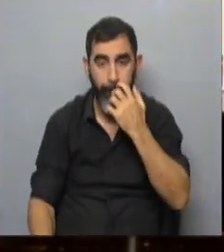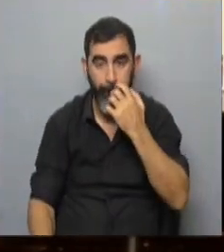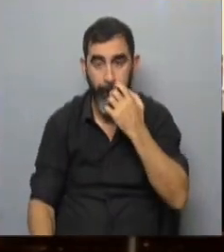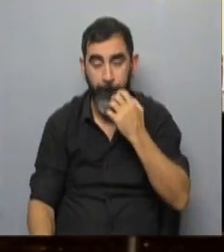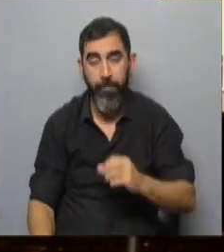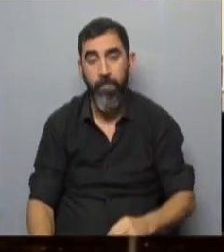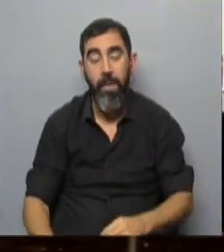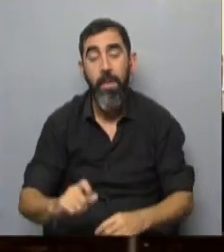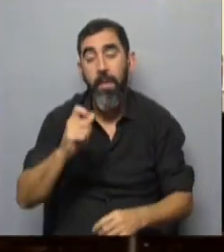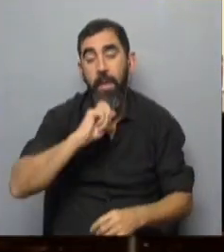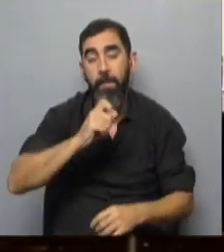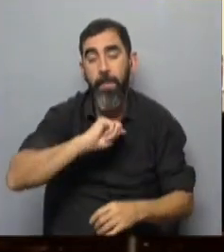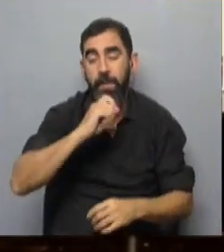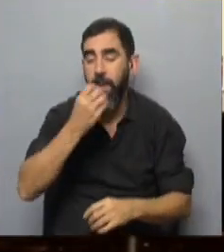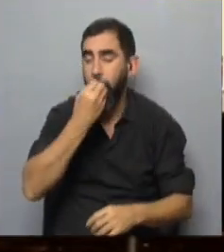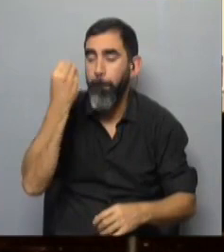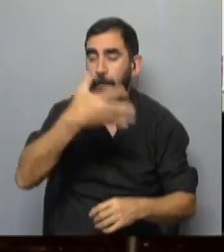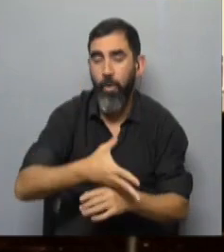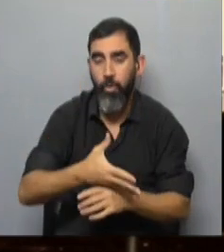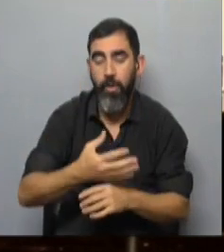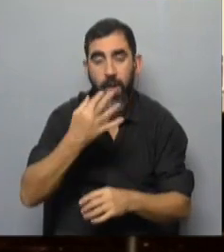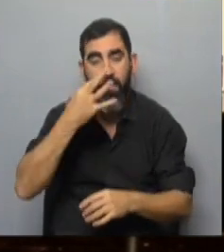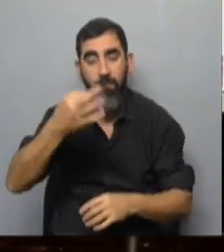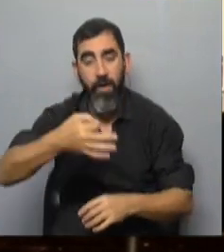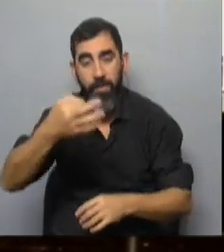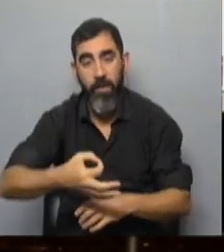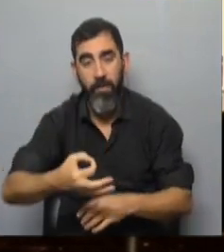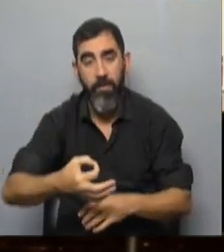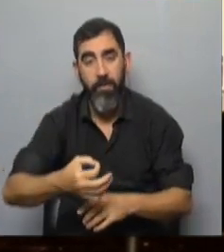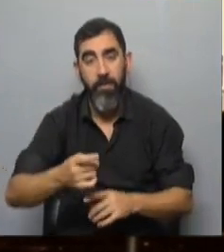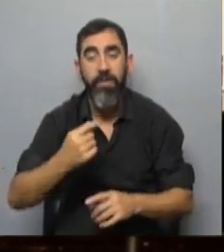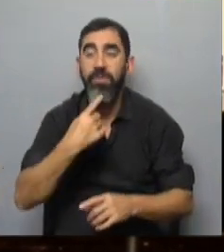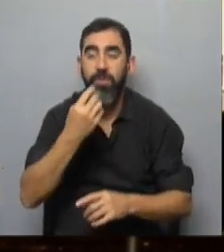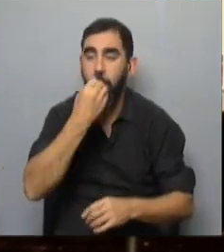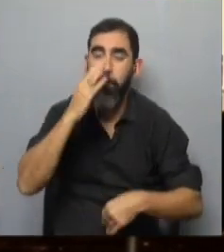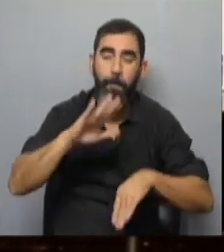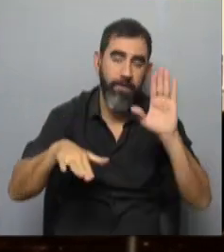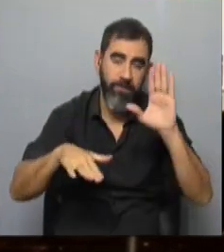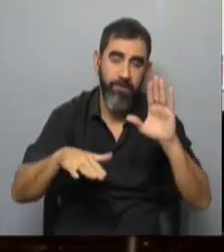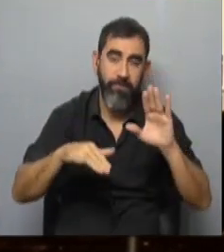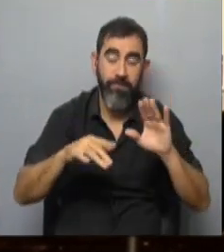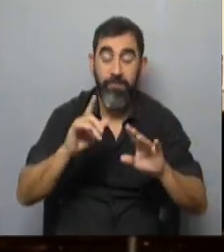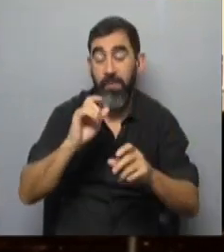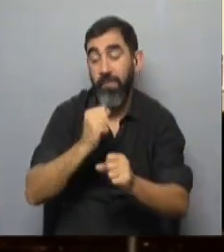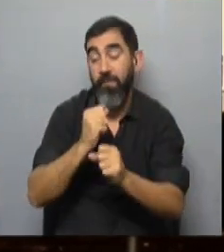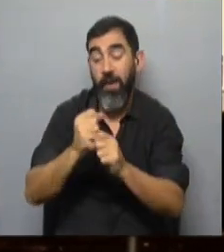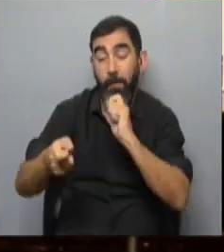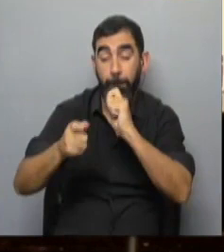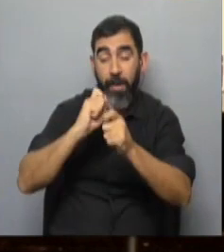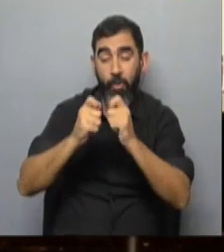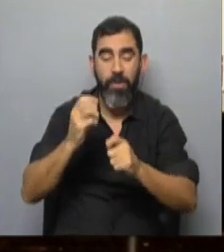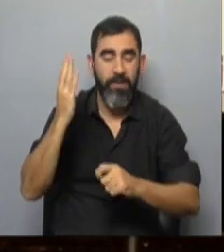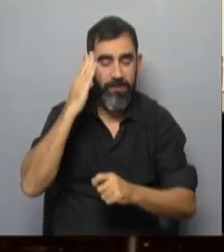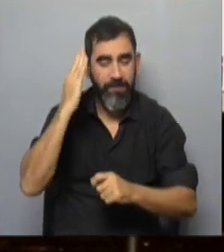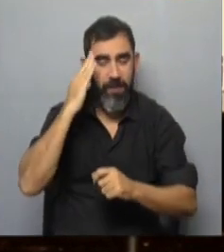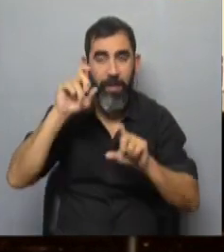es más eficaz ideológicamente que la verdad y además es más rentable. Cualquiera que trabajéis en el periodismo sabéis